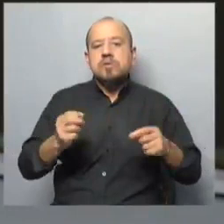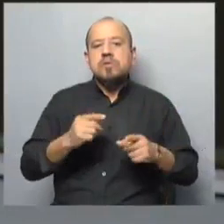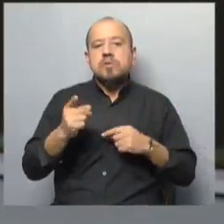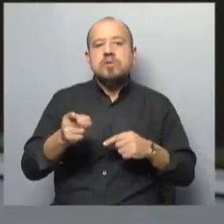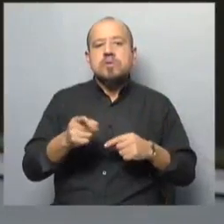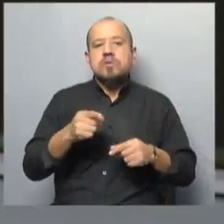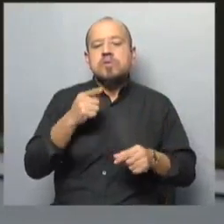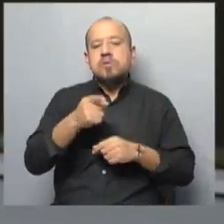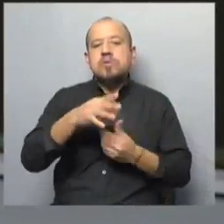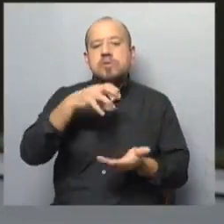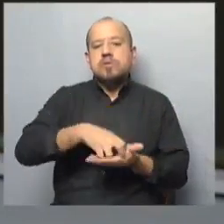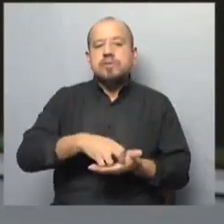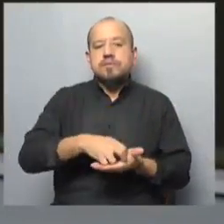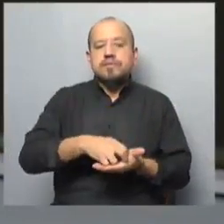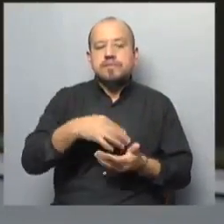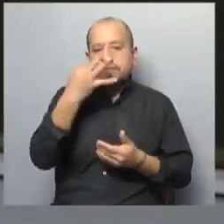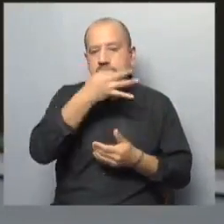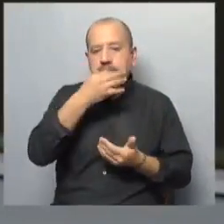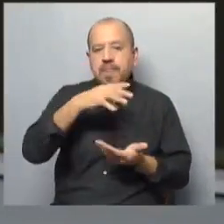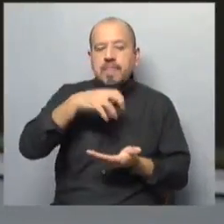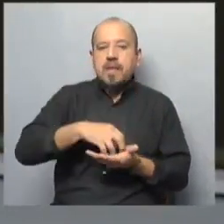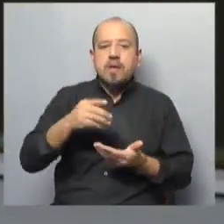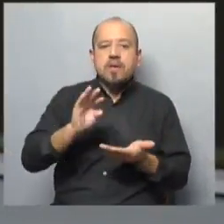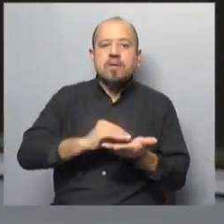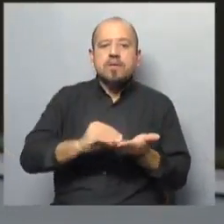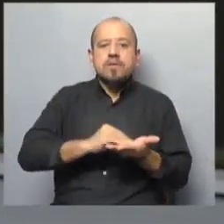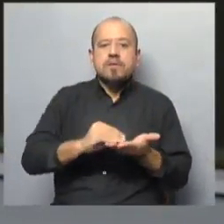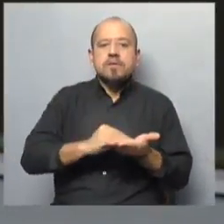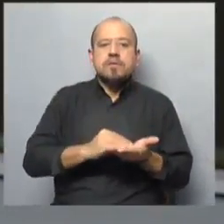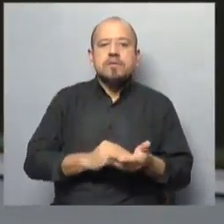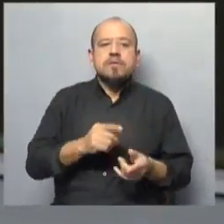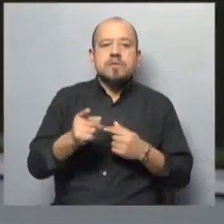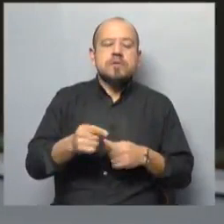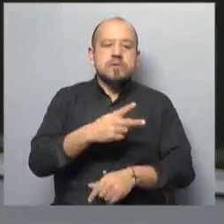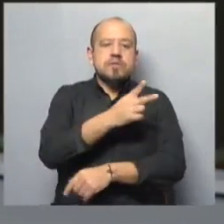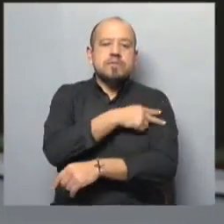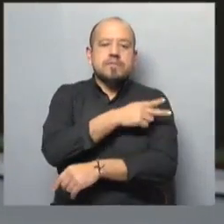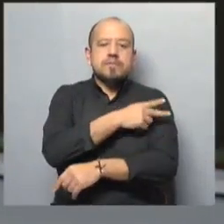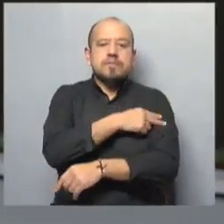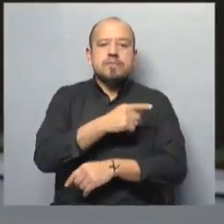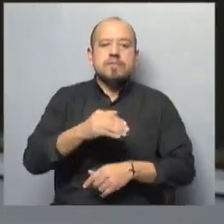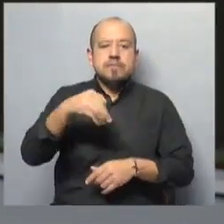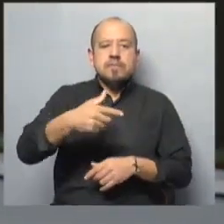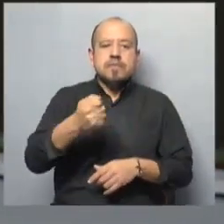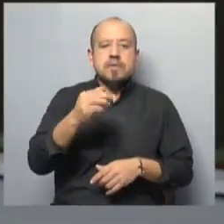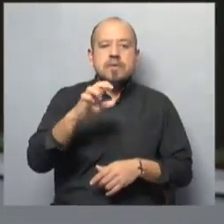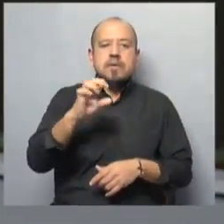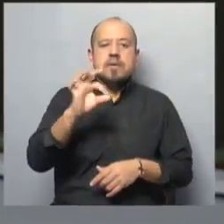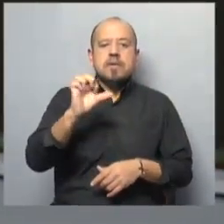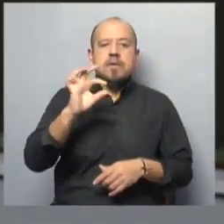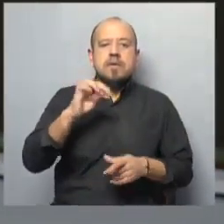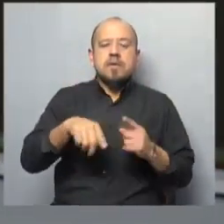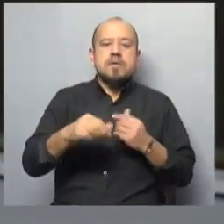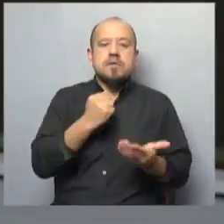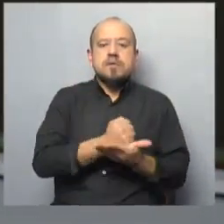sede de la Brigada de Narcóticos en el año 2020. Se trata del lugarteniente del narcotraficante Sebastián Marcet, a quien Cancillería le entregó